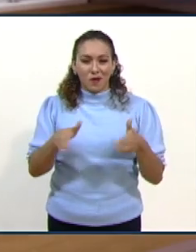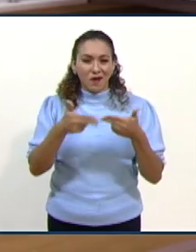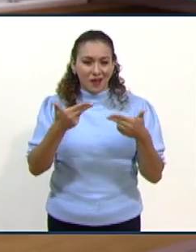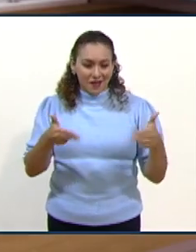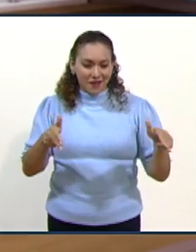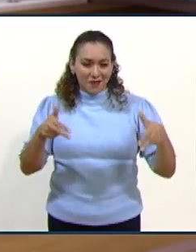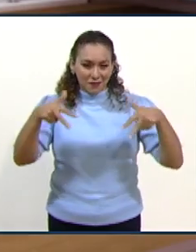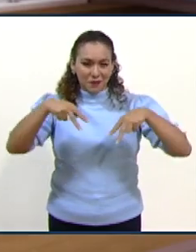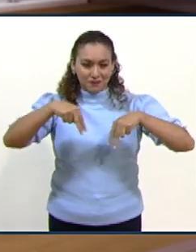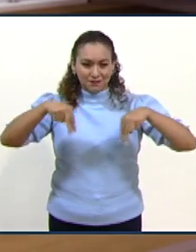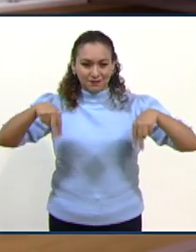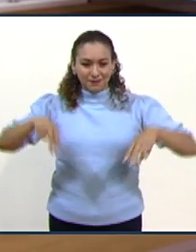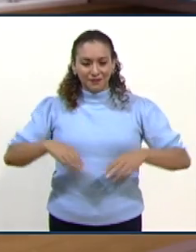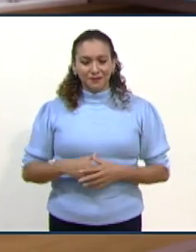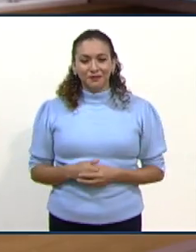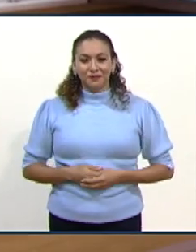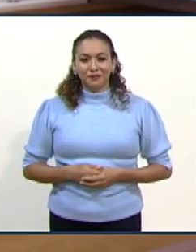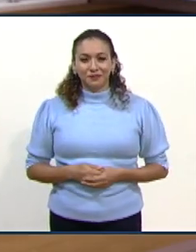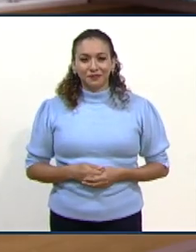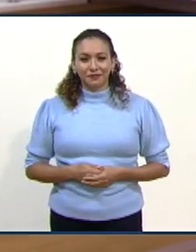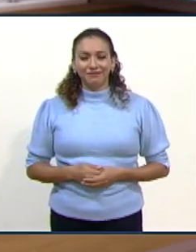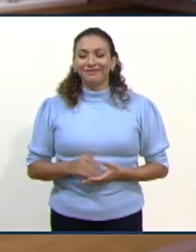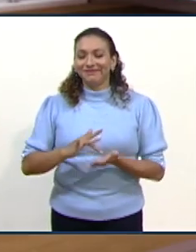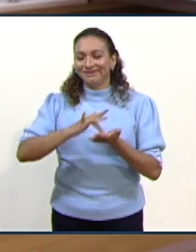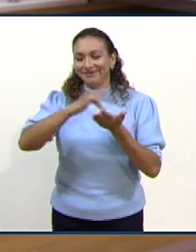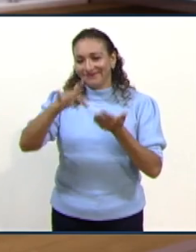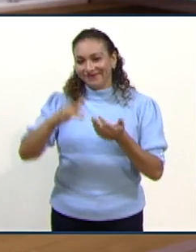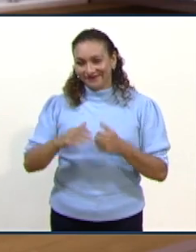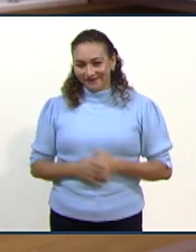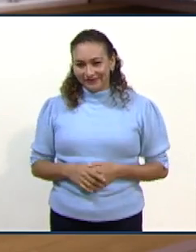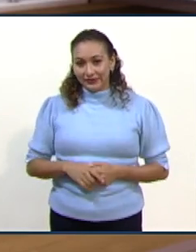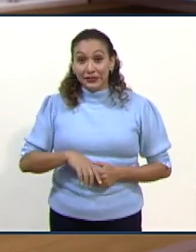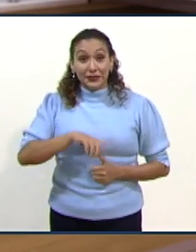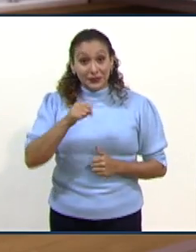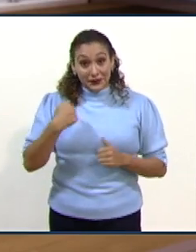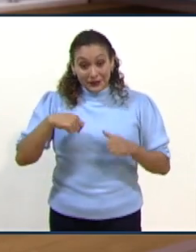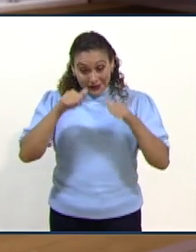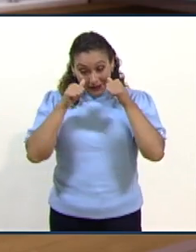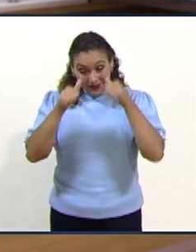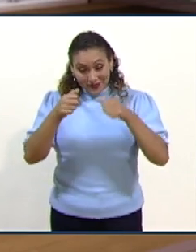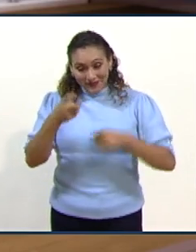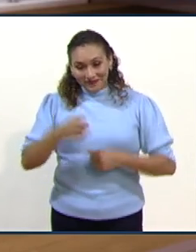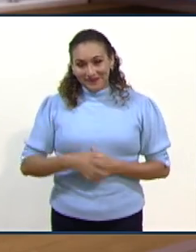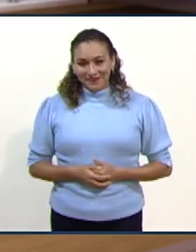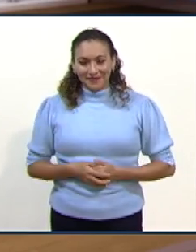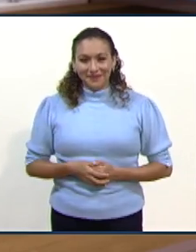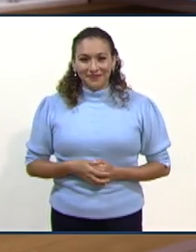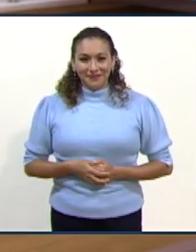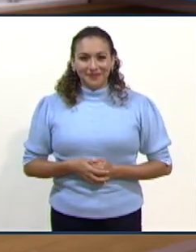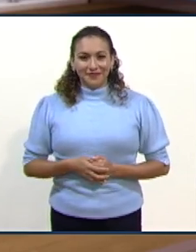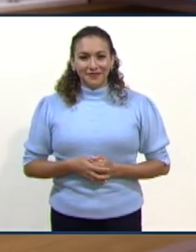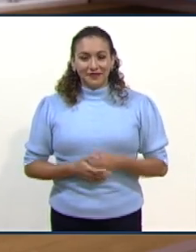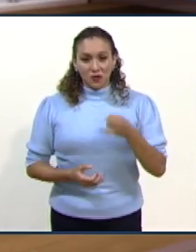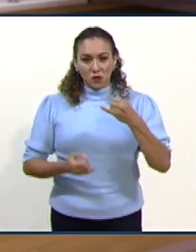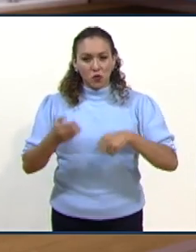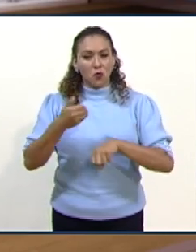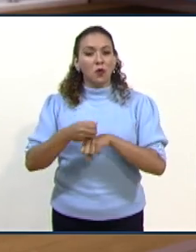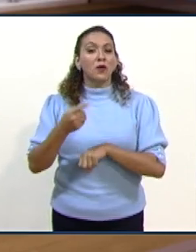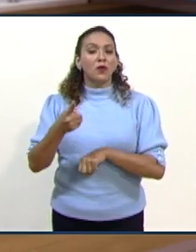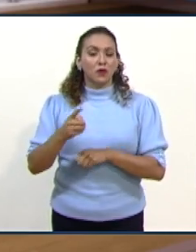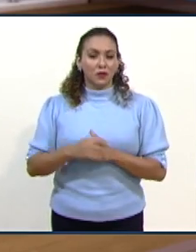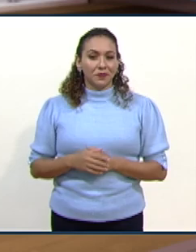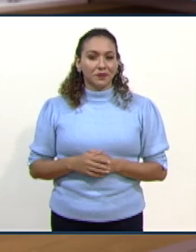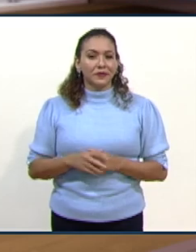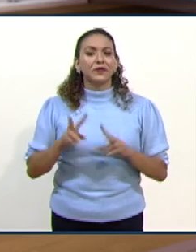al momento. Pues muchas gracias, Laura, pues estaremos muy pendientes de esta información. Y el juez primero de Distrito